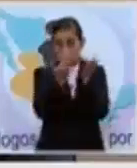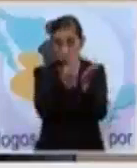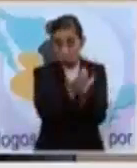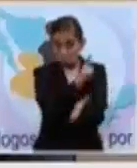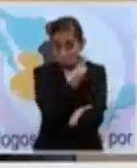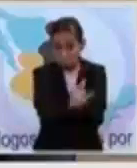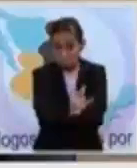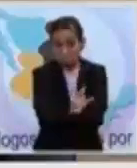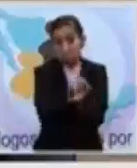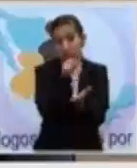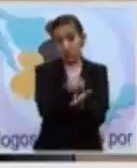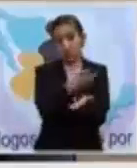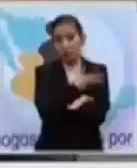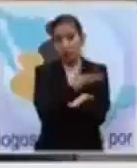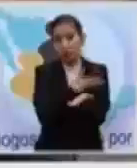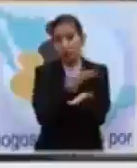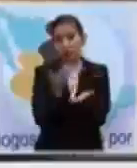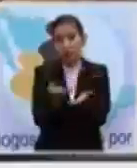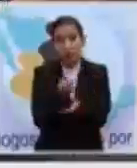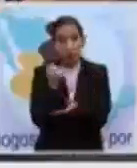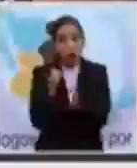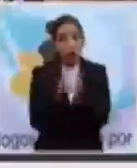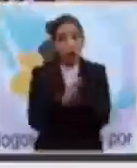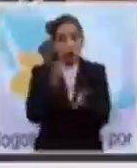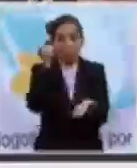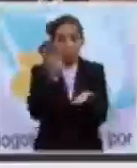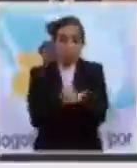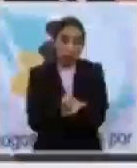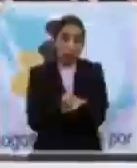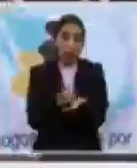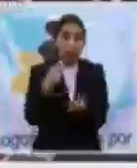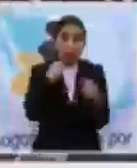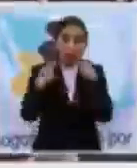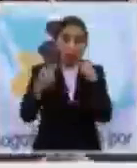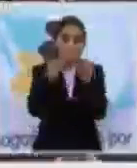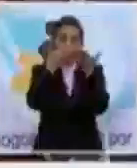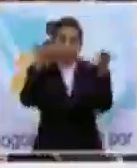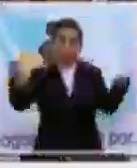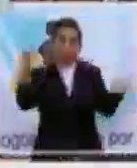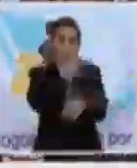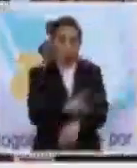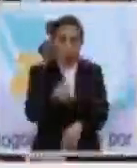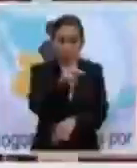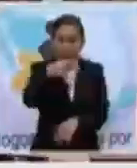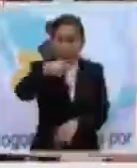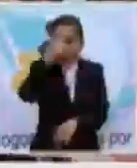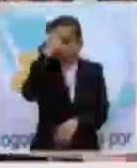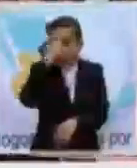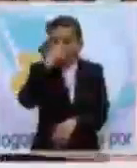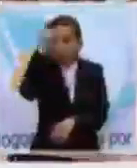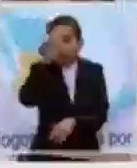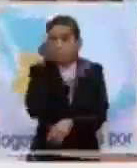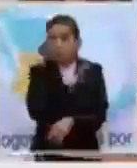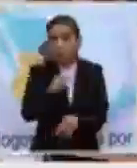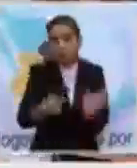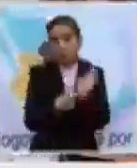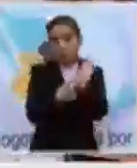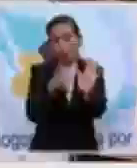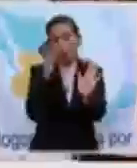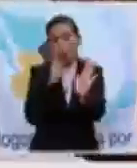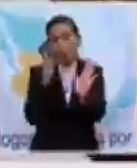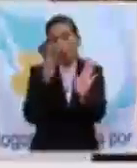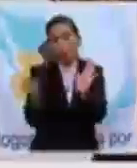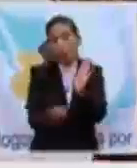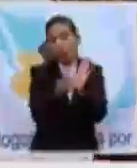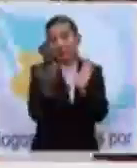presentó, senadora, tengan mucha fortuna de aprobarla si se abre el debate público, porque con mucha facilidad le podríamos mostrar que